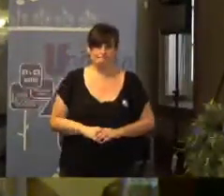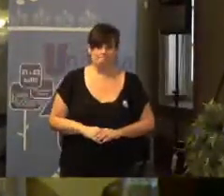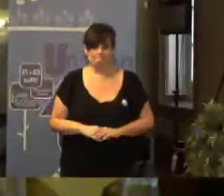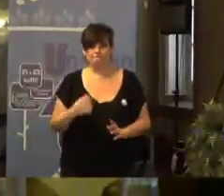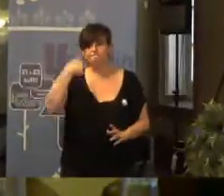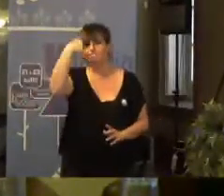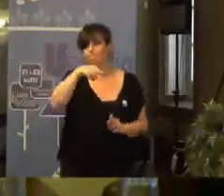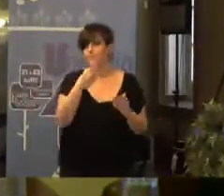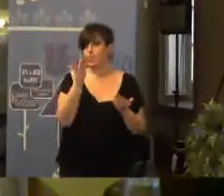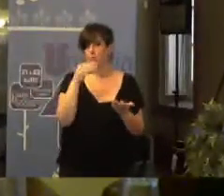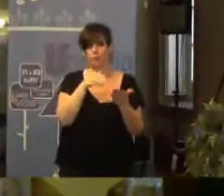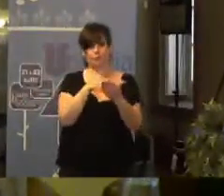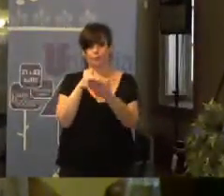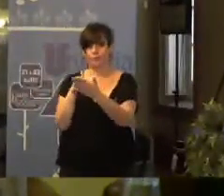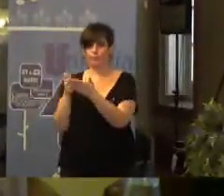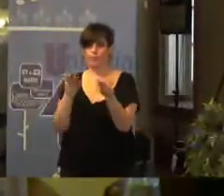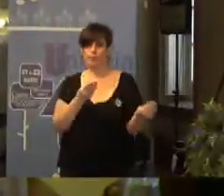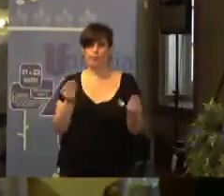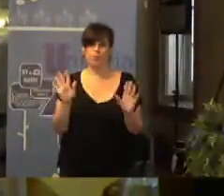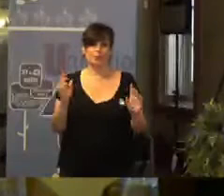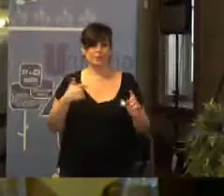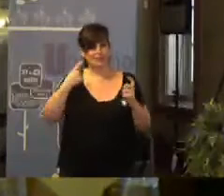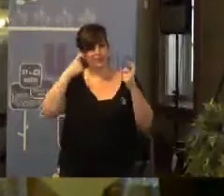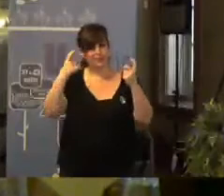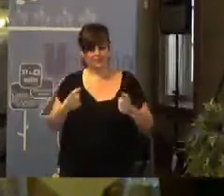moitos atrancos polo medio, pero que hai que intentar, non?